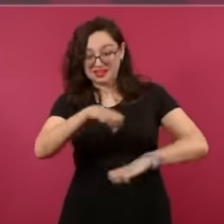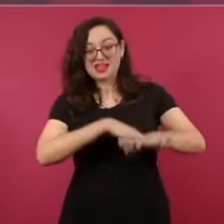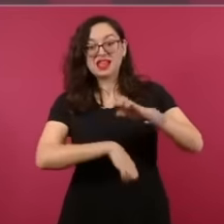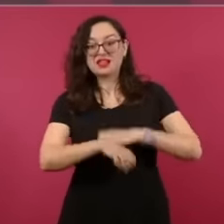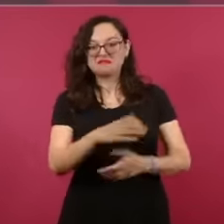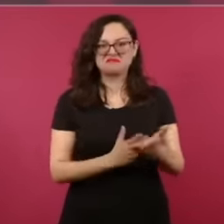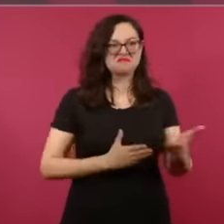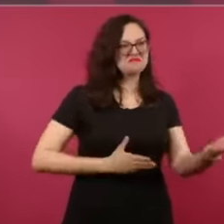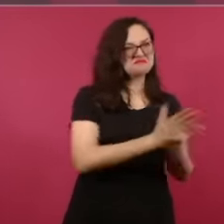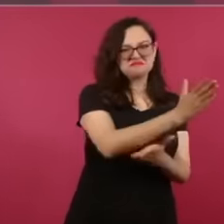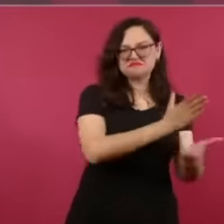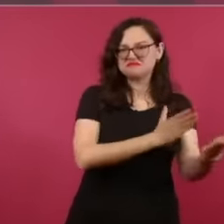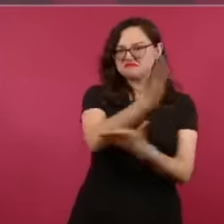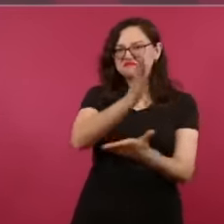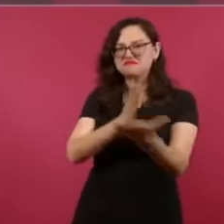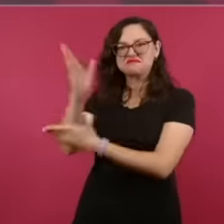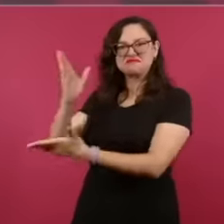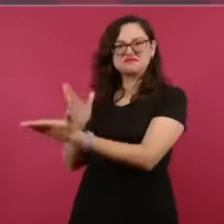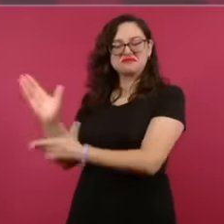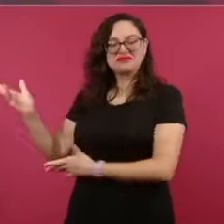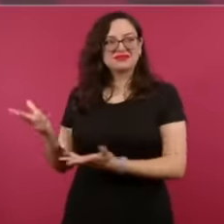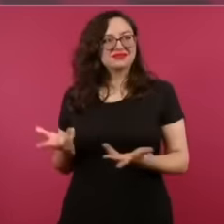El papá de